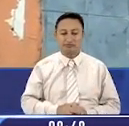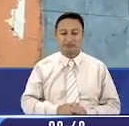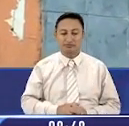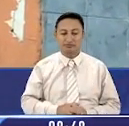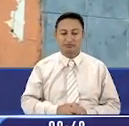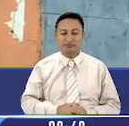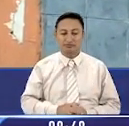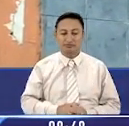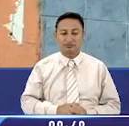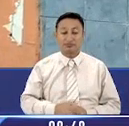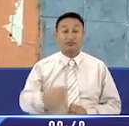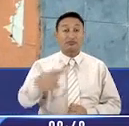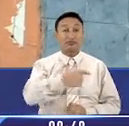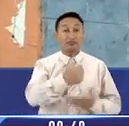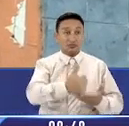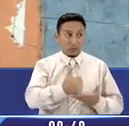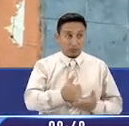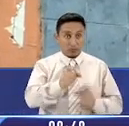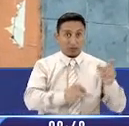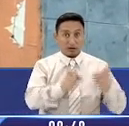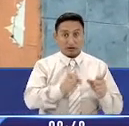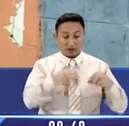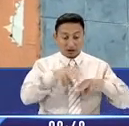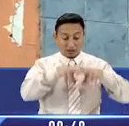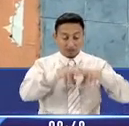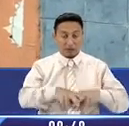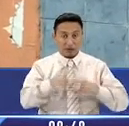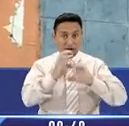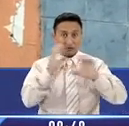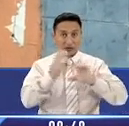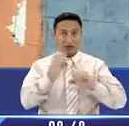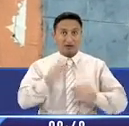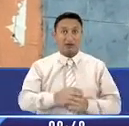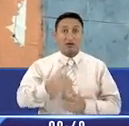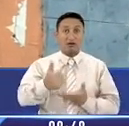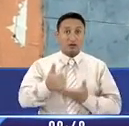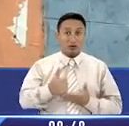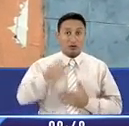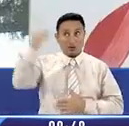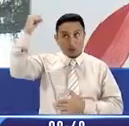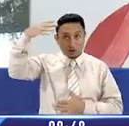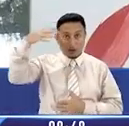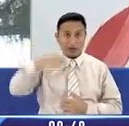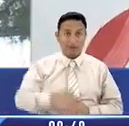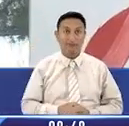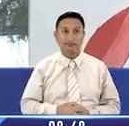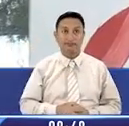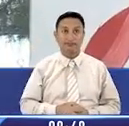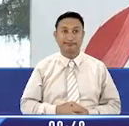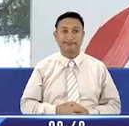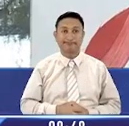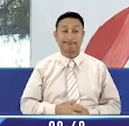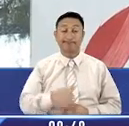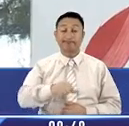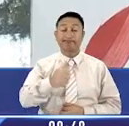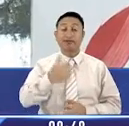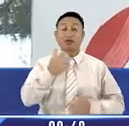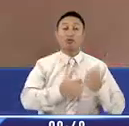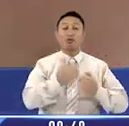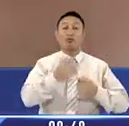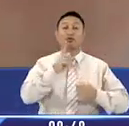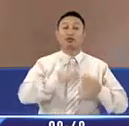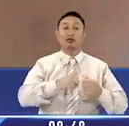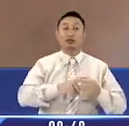todas las personas que estamos aquí, nos protege el sol, nos protege la lluvia. Es otro de los problemas de la capital de la República, en donde